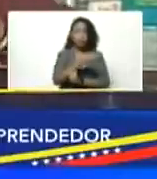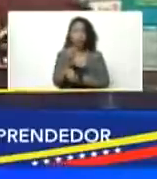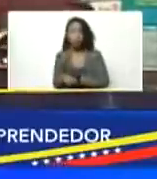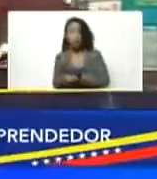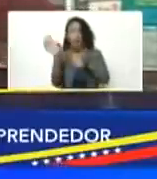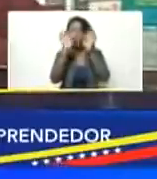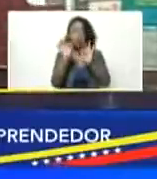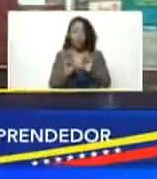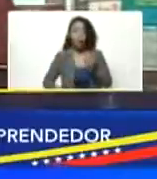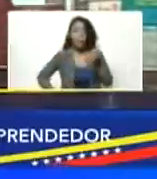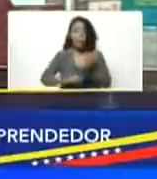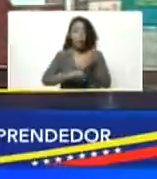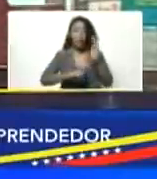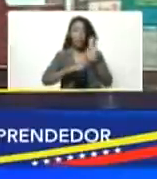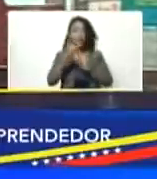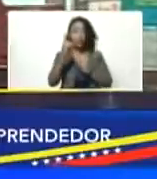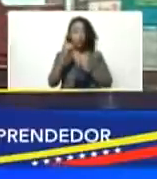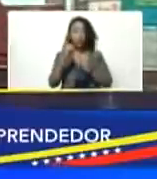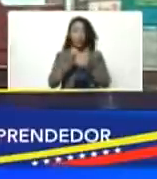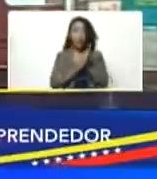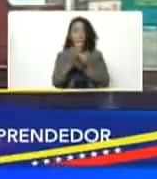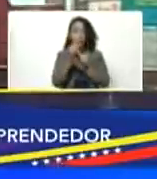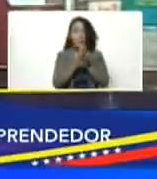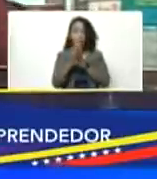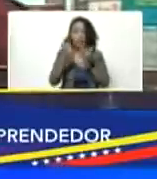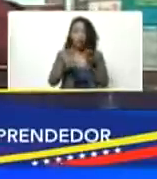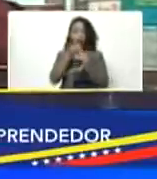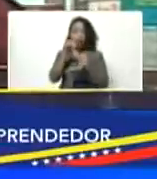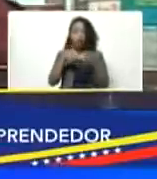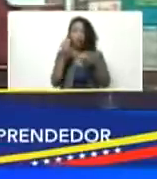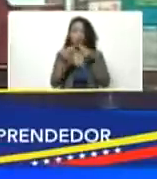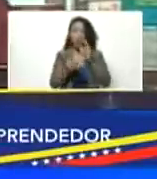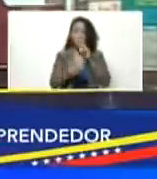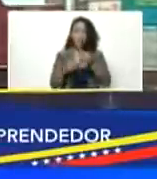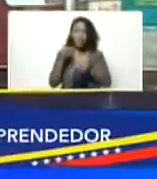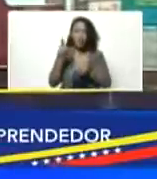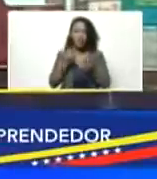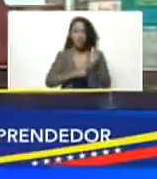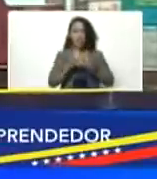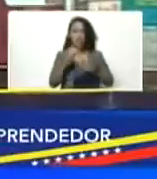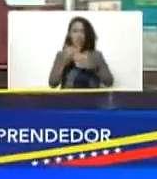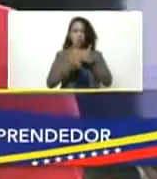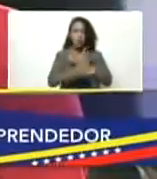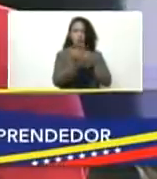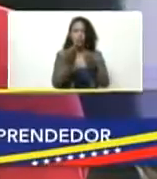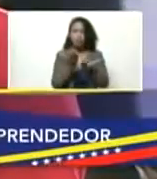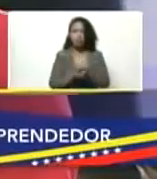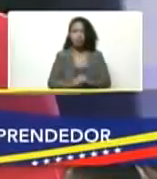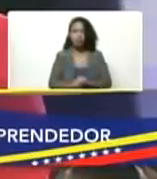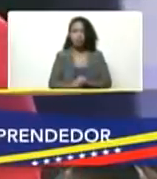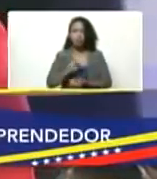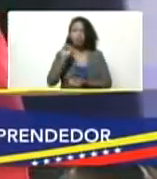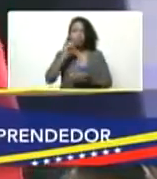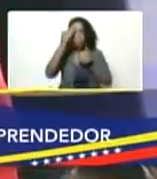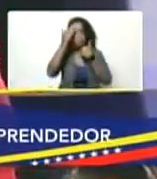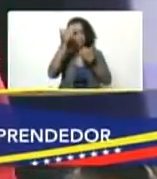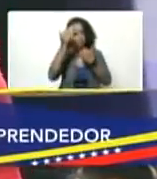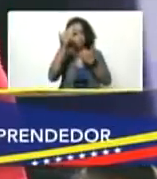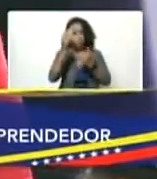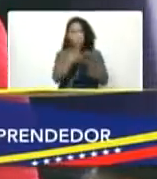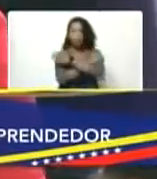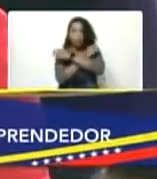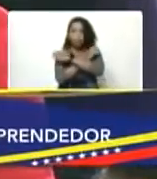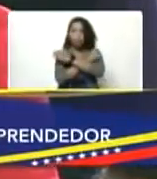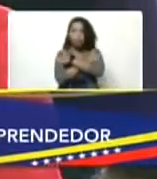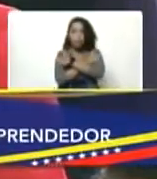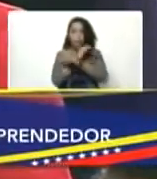para apoyar el desarrollo del emprendimiento nacional. ¿Cómo ves tú ese desarrollo? Así es, presidente. Bueno, saludarlo y felicitar